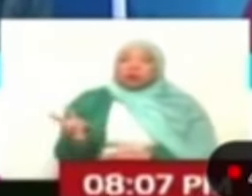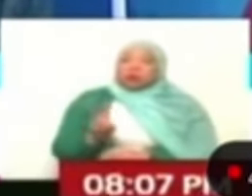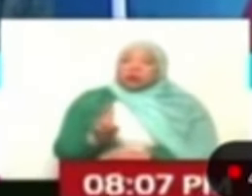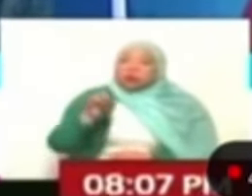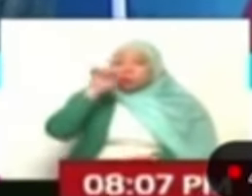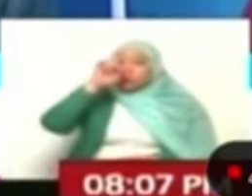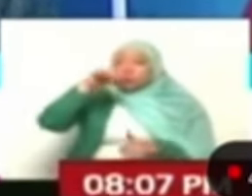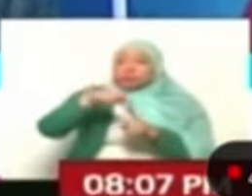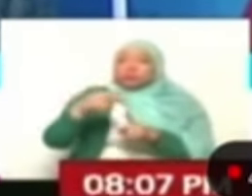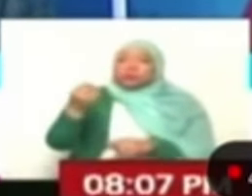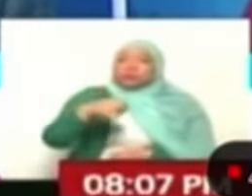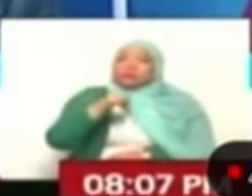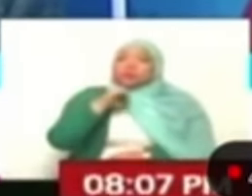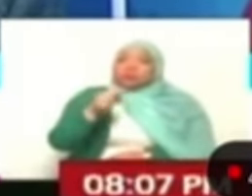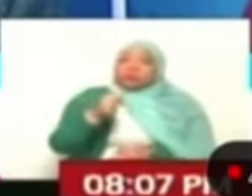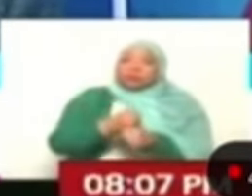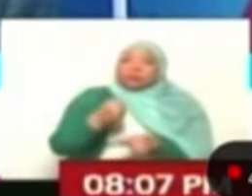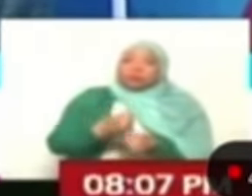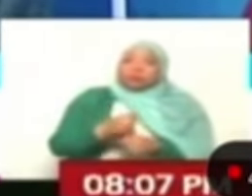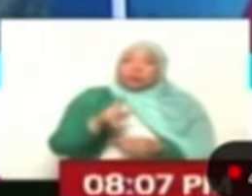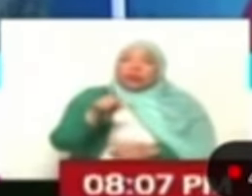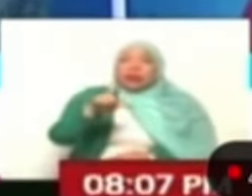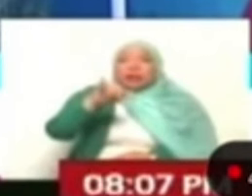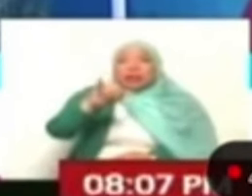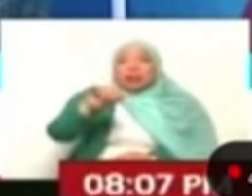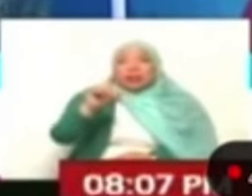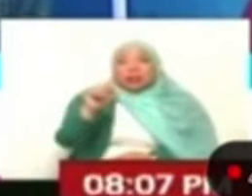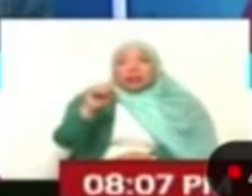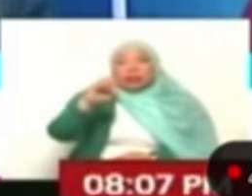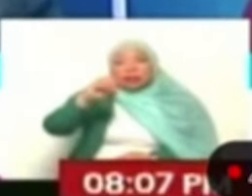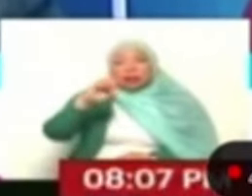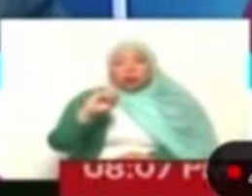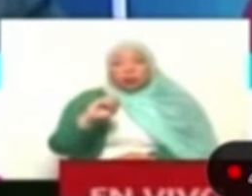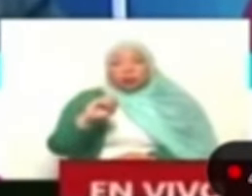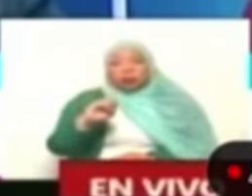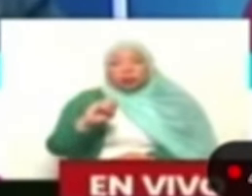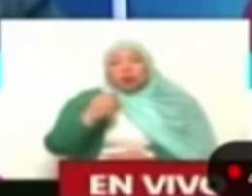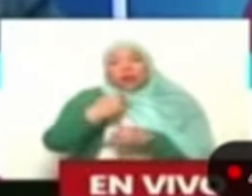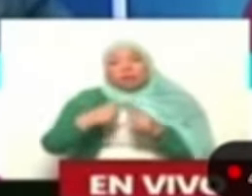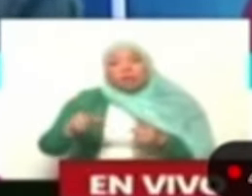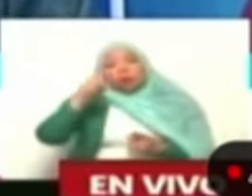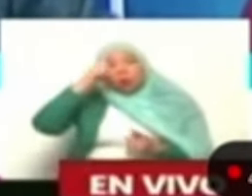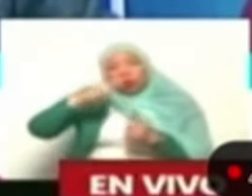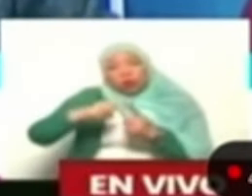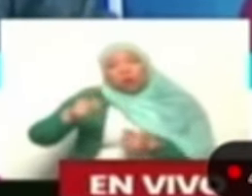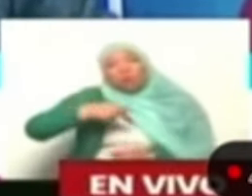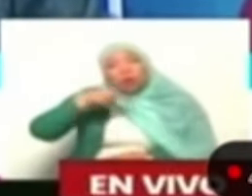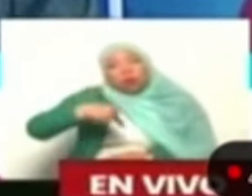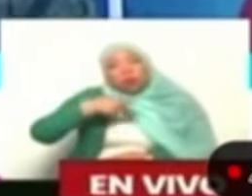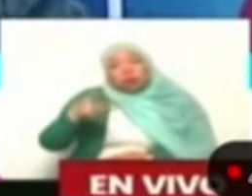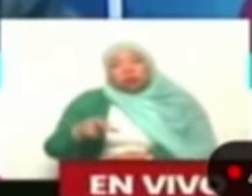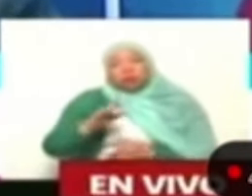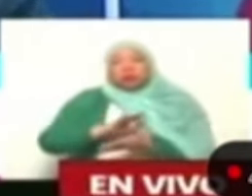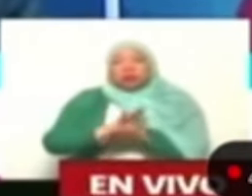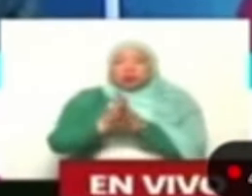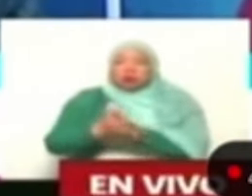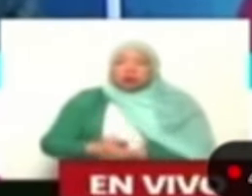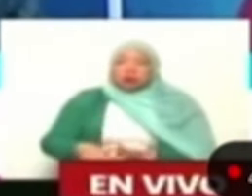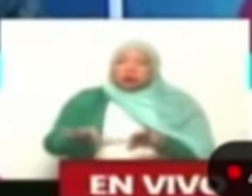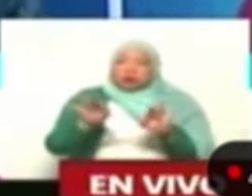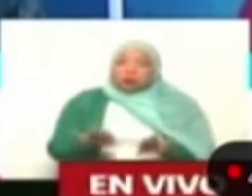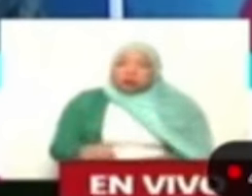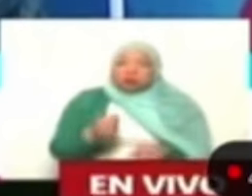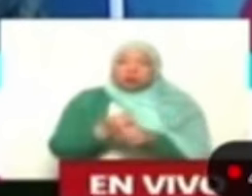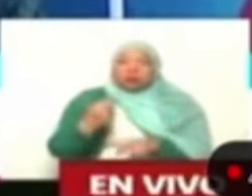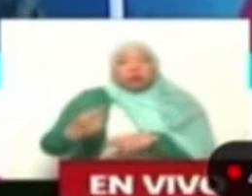el objetivo material es el litio, pero el objetivo político es acabar de raíz